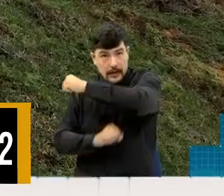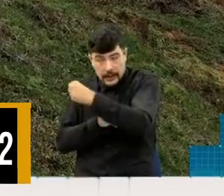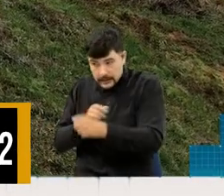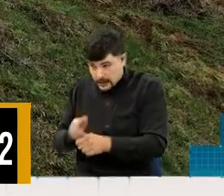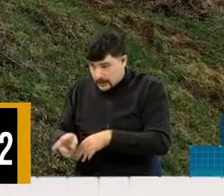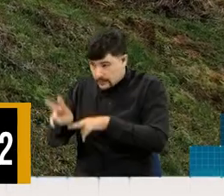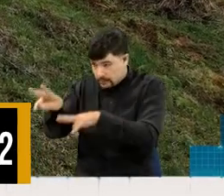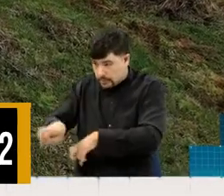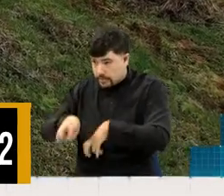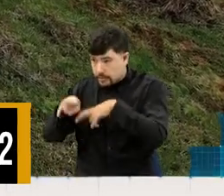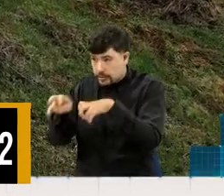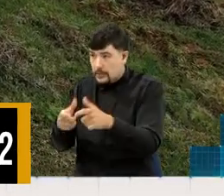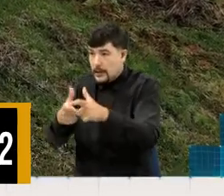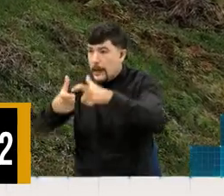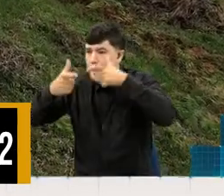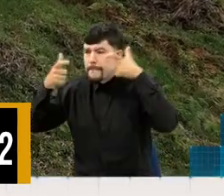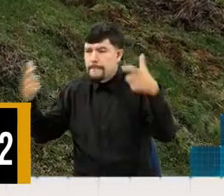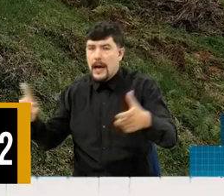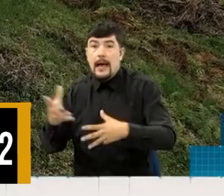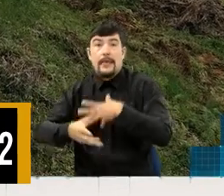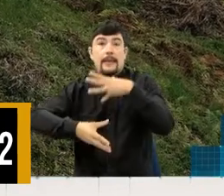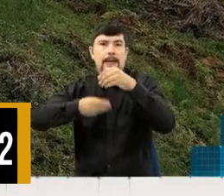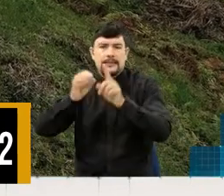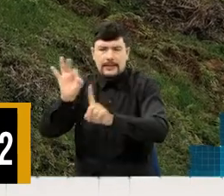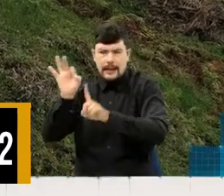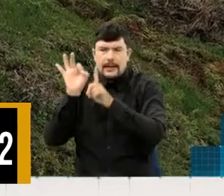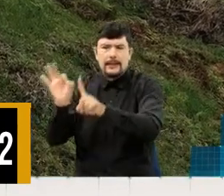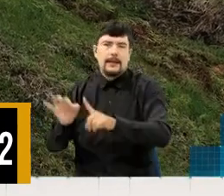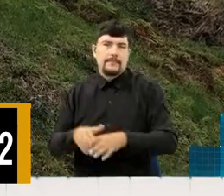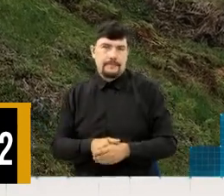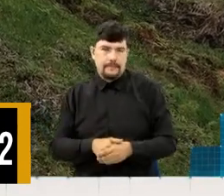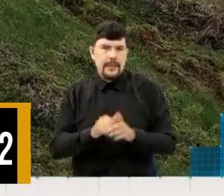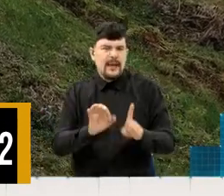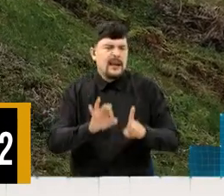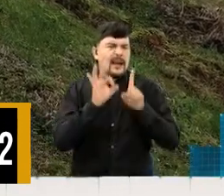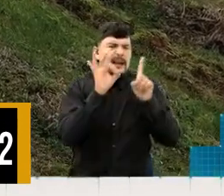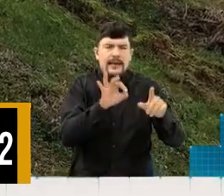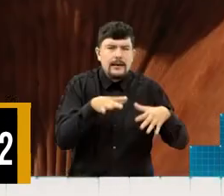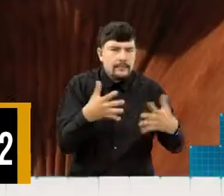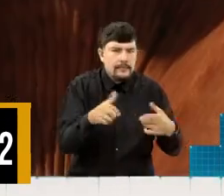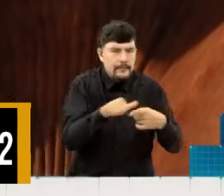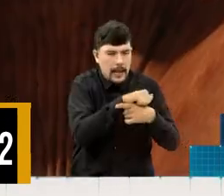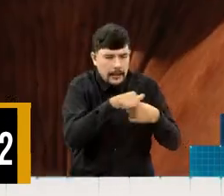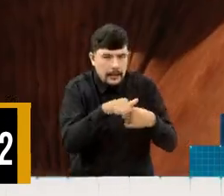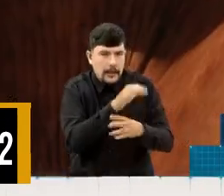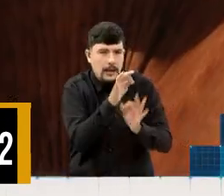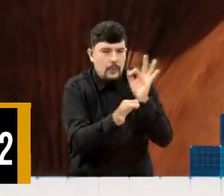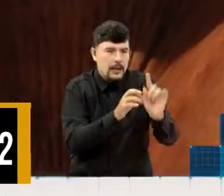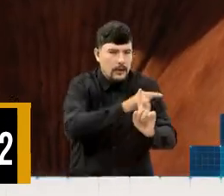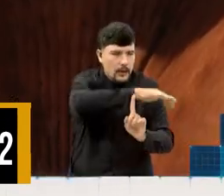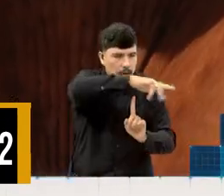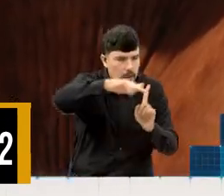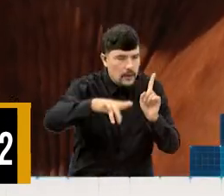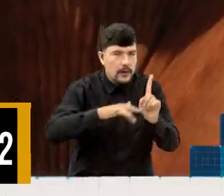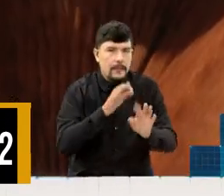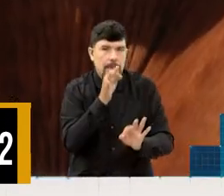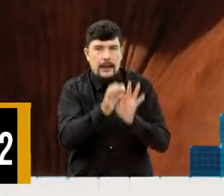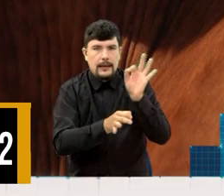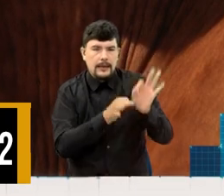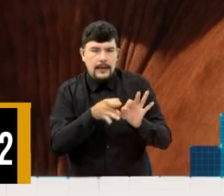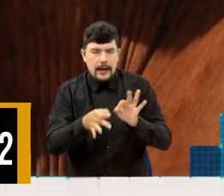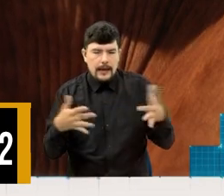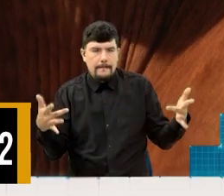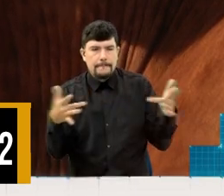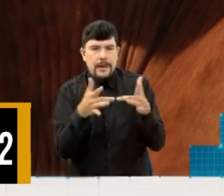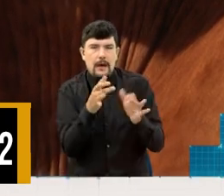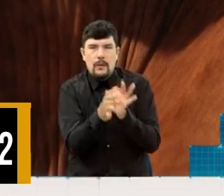en cantidad, sino también en calidad. Calidad en cuanto a buenas prácticas agrícolas, en cuanto a prácticas amigables con el medio